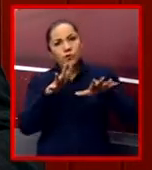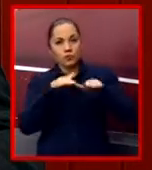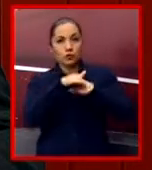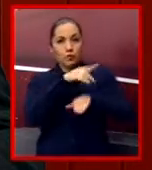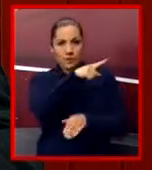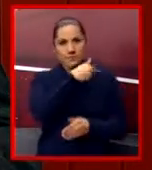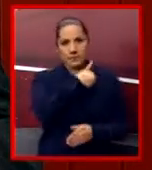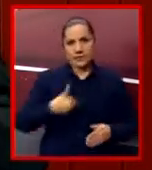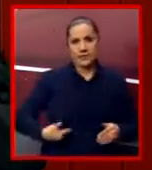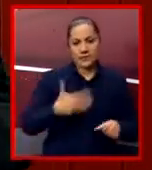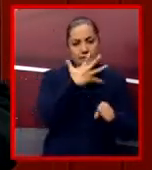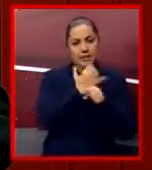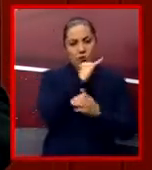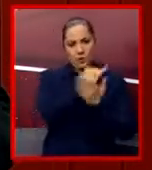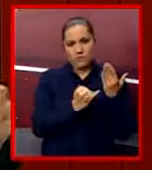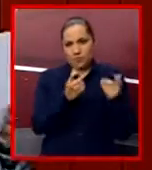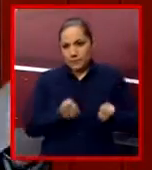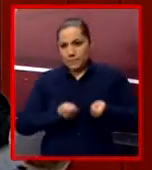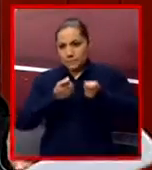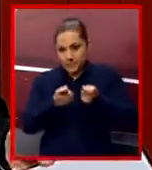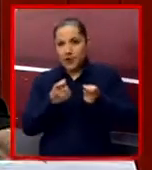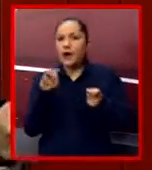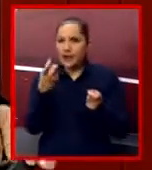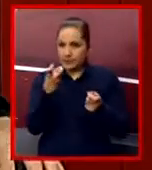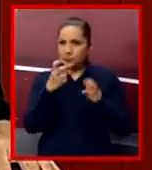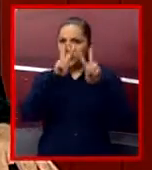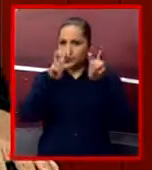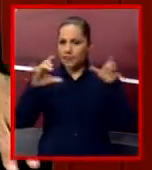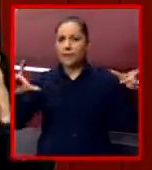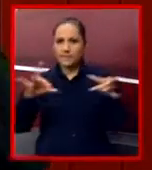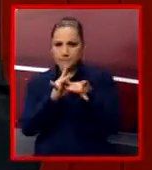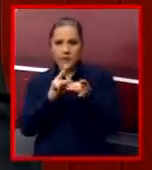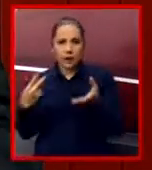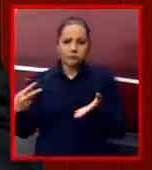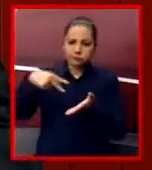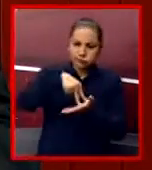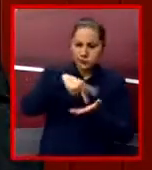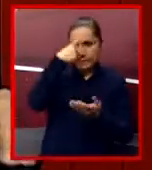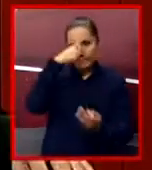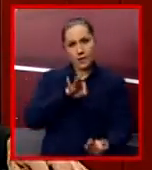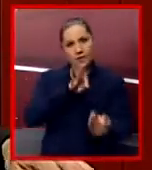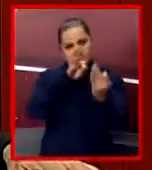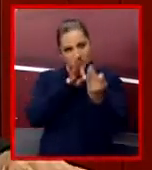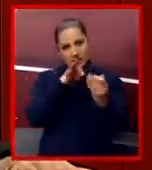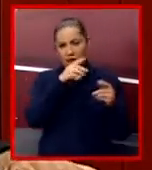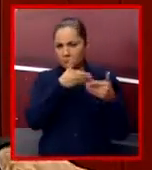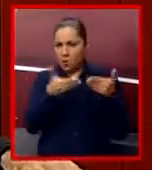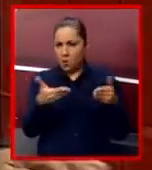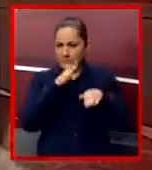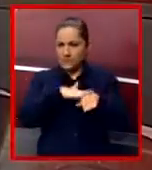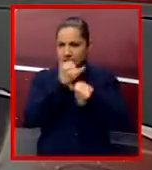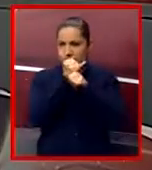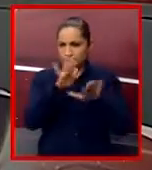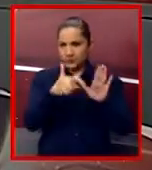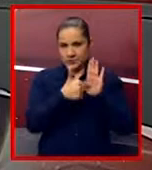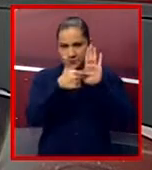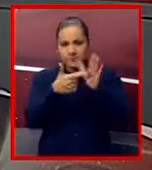del Ejecutivo. Vamos a darle cuenta de cómo se desarrollaron estas reuniones de comparecencia en el Senado de la